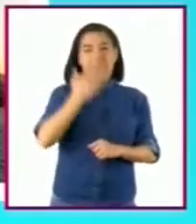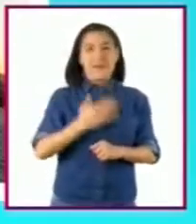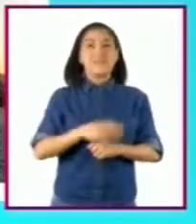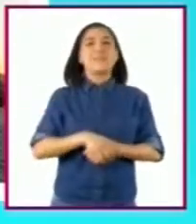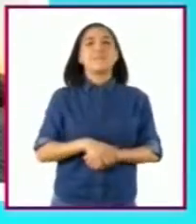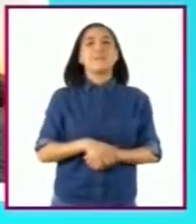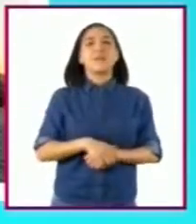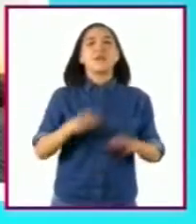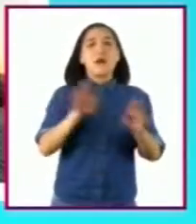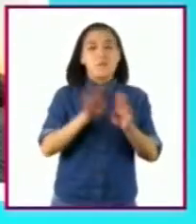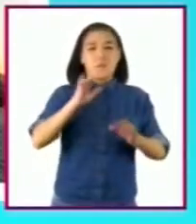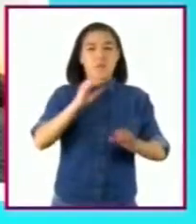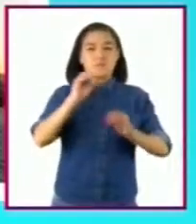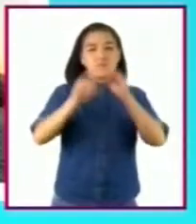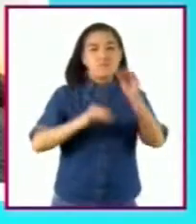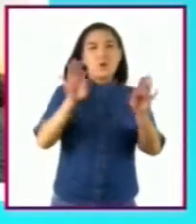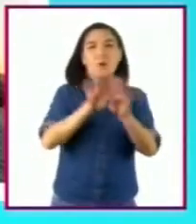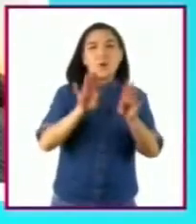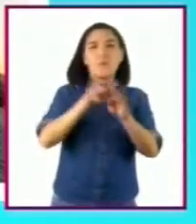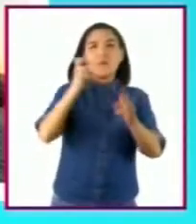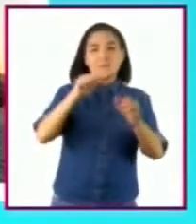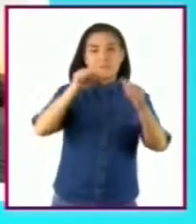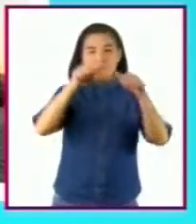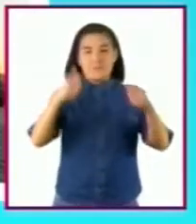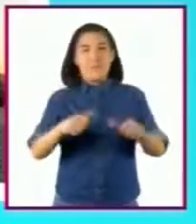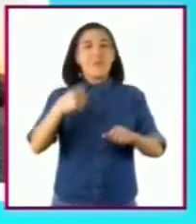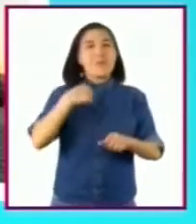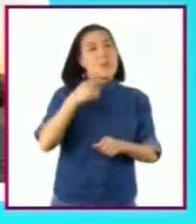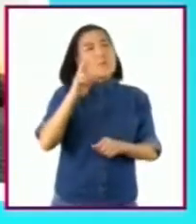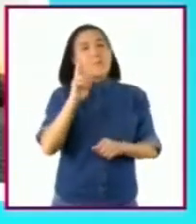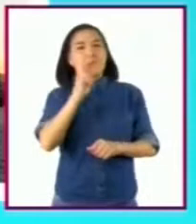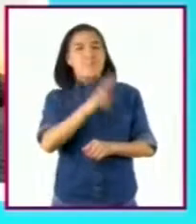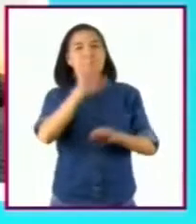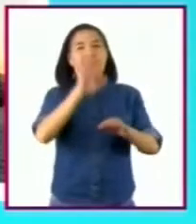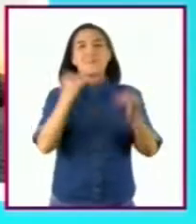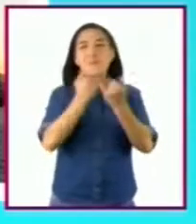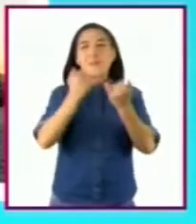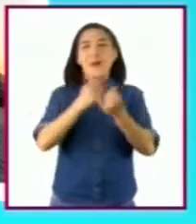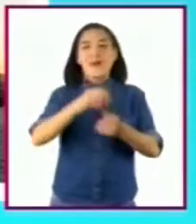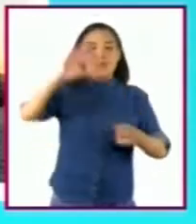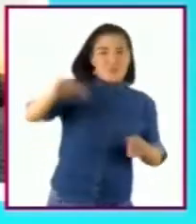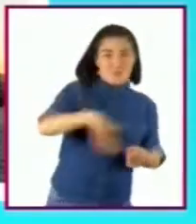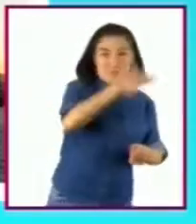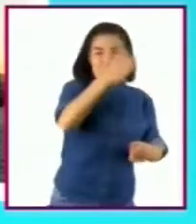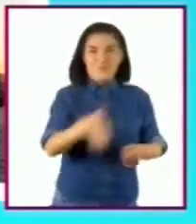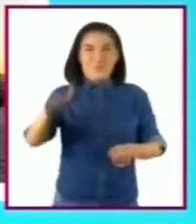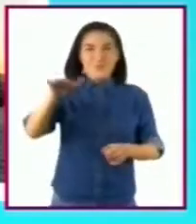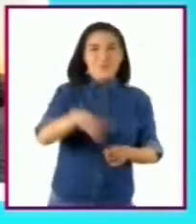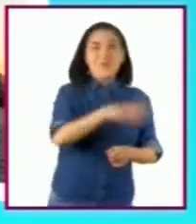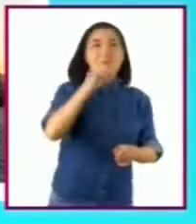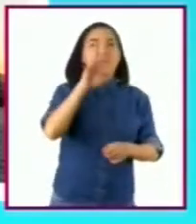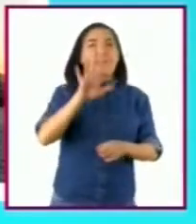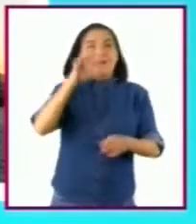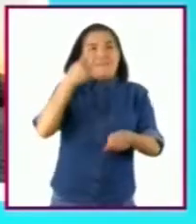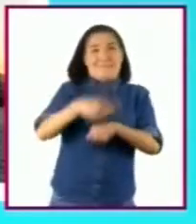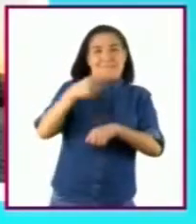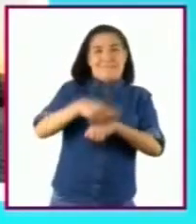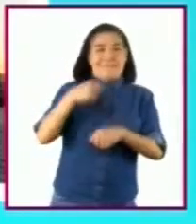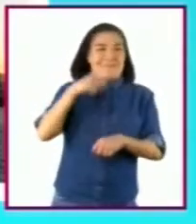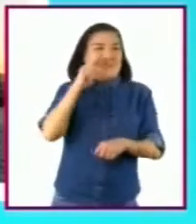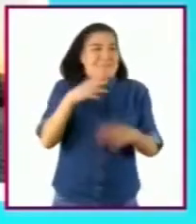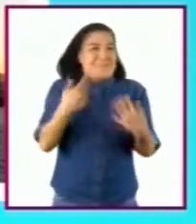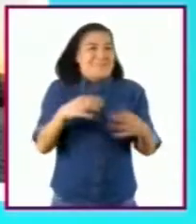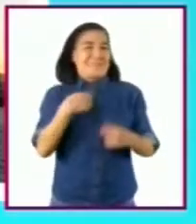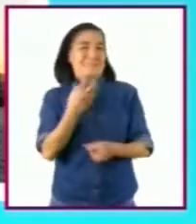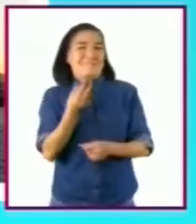encontramos en instalaciones artísticas. A mí se me figura como una montaña rusa muy peligrosa. El verla me produce algo de